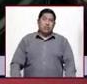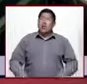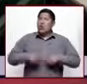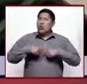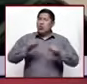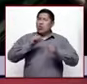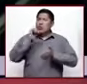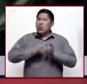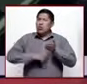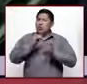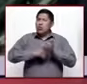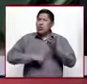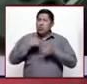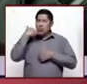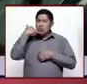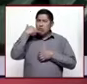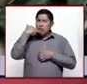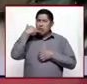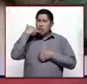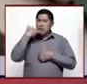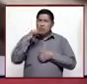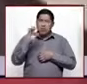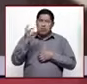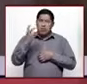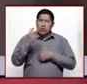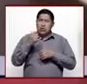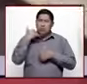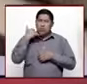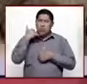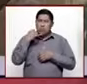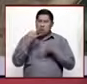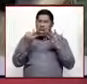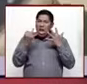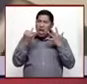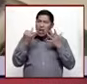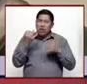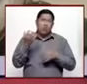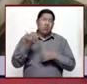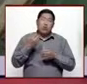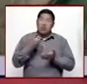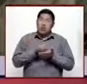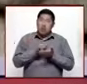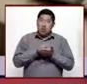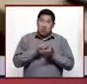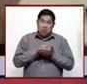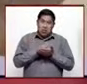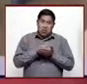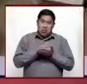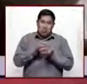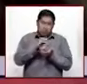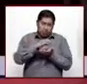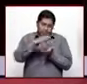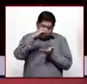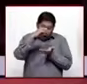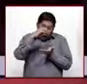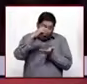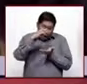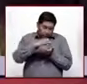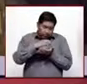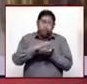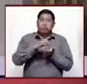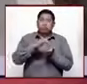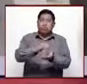Continúan secuestrándose los celulares. 7º celular, precisamente también dinero que se encontraba en una caja de